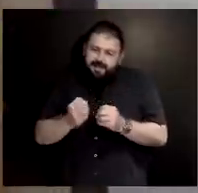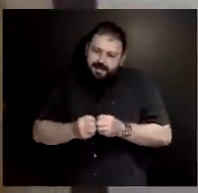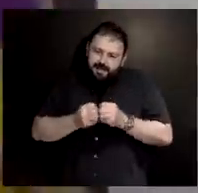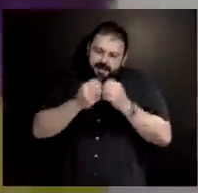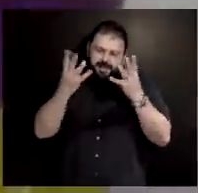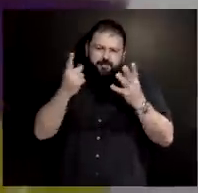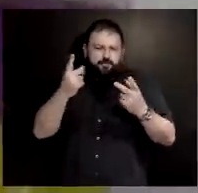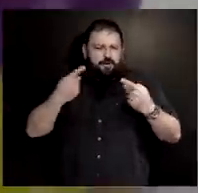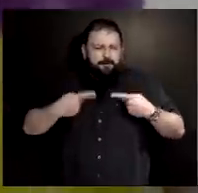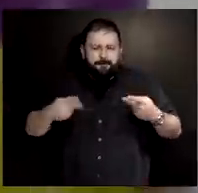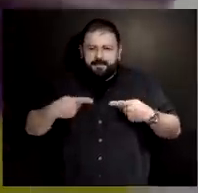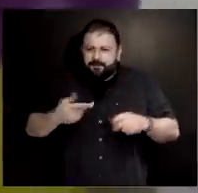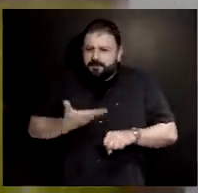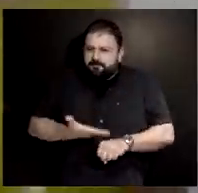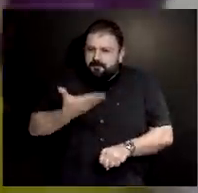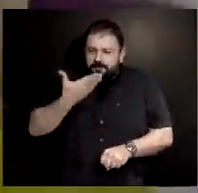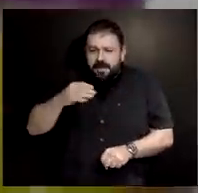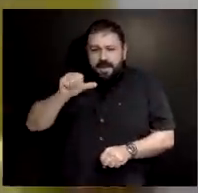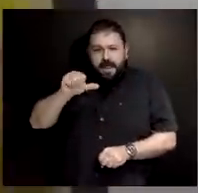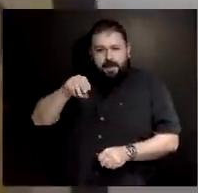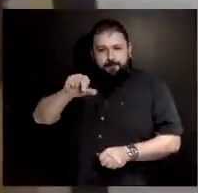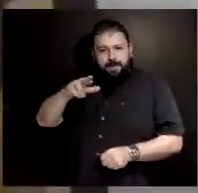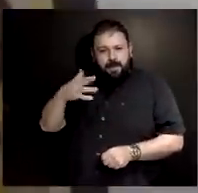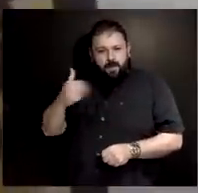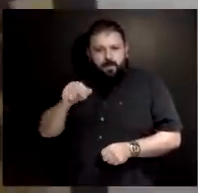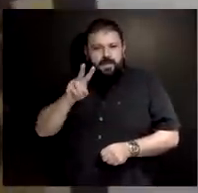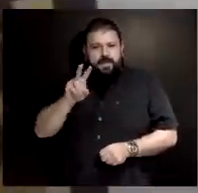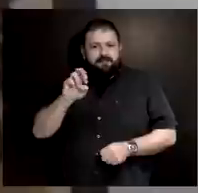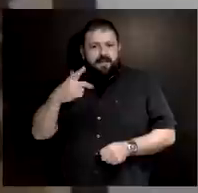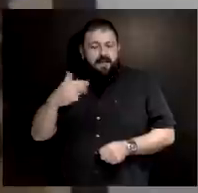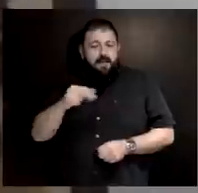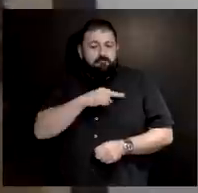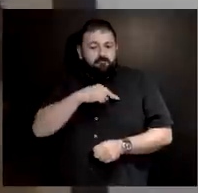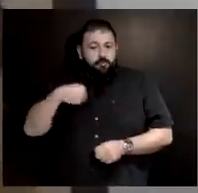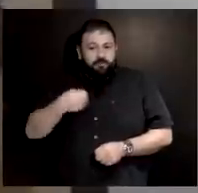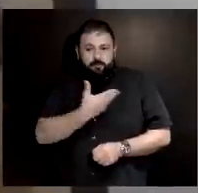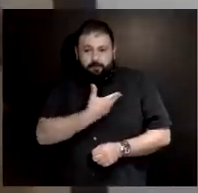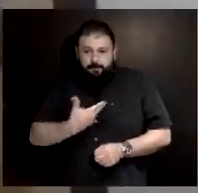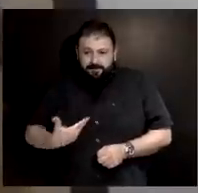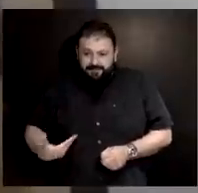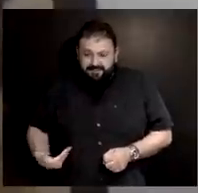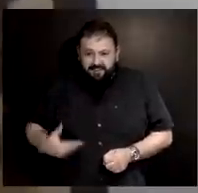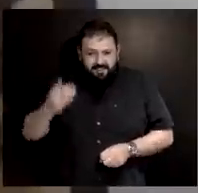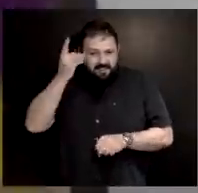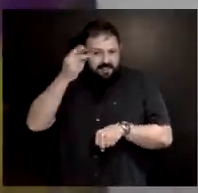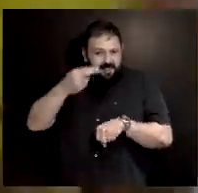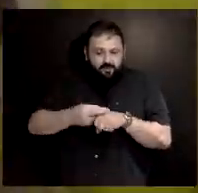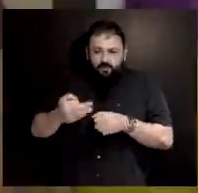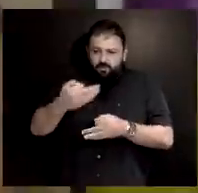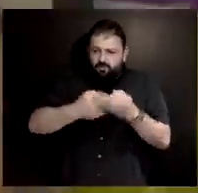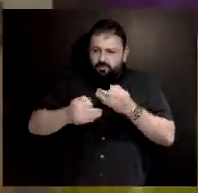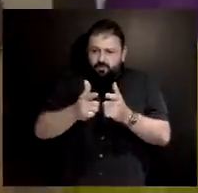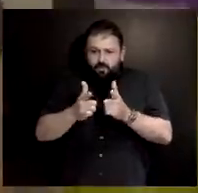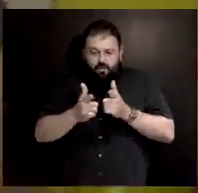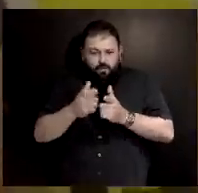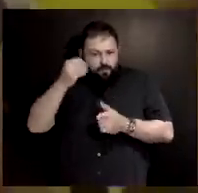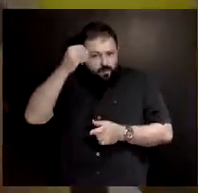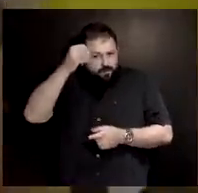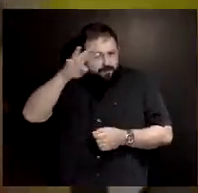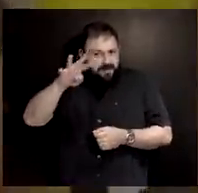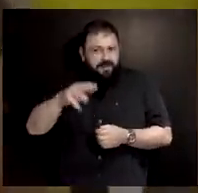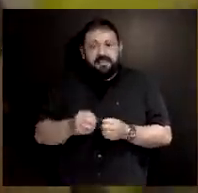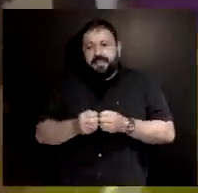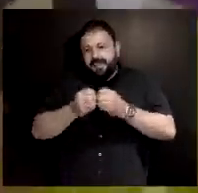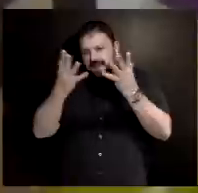persona que es increíble, a Mauri Vergara, nuestro presidente y director general de Grupo OmniLife, y obviamente también